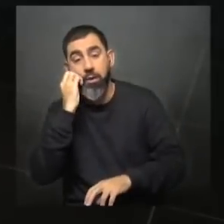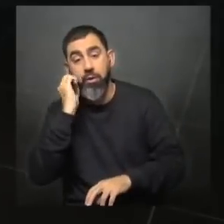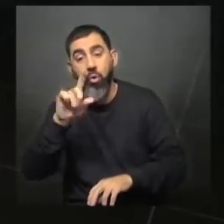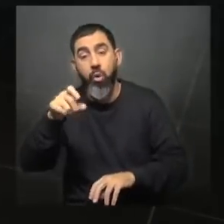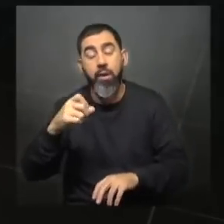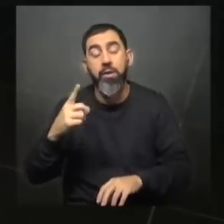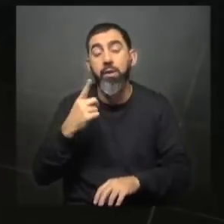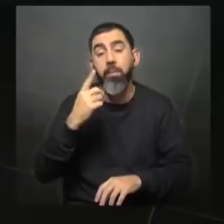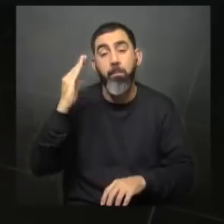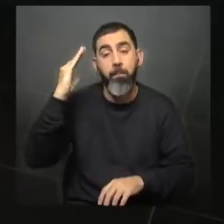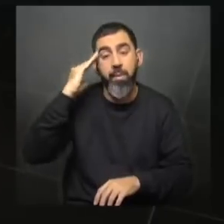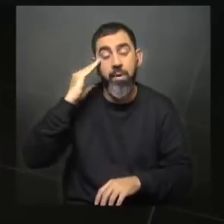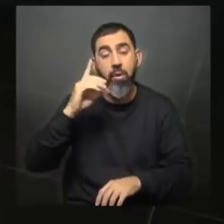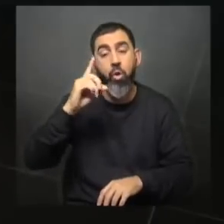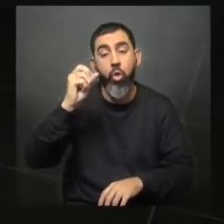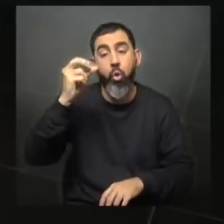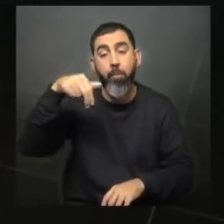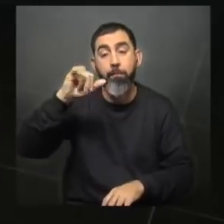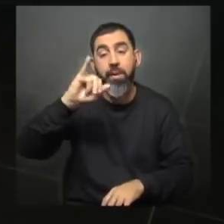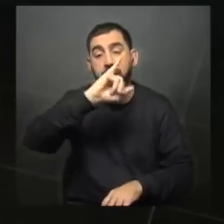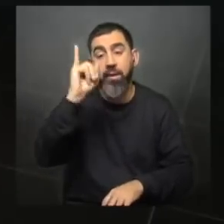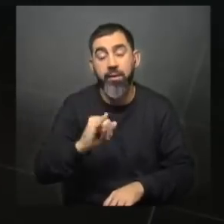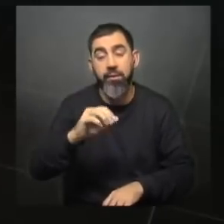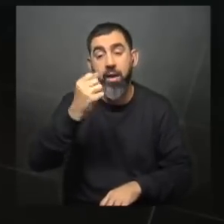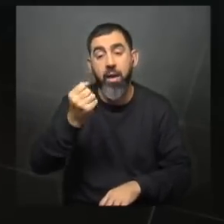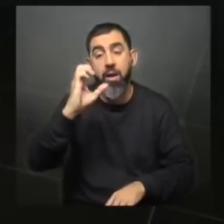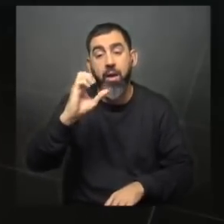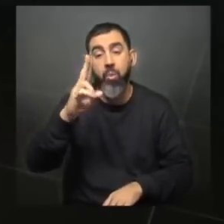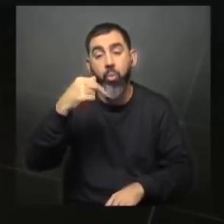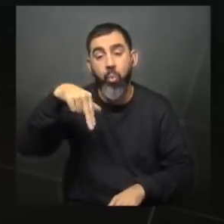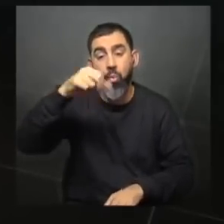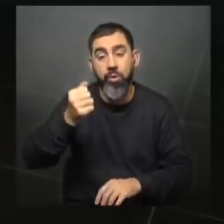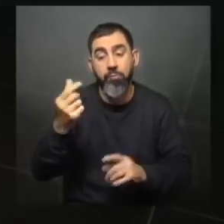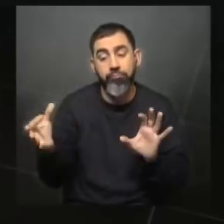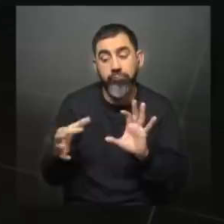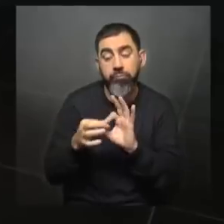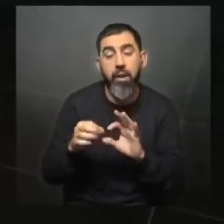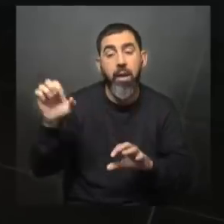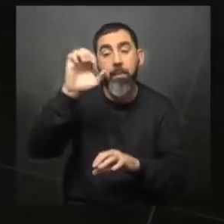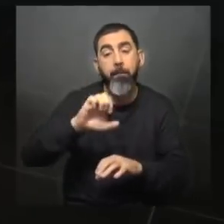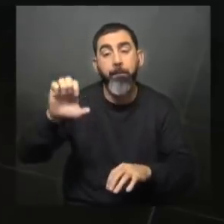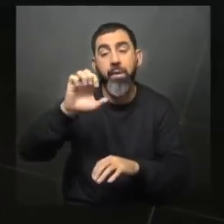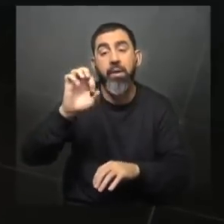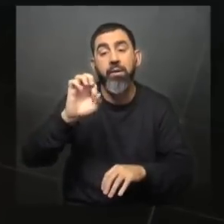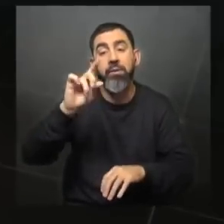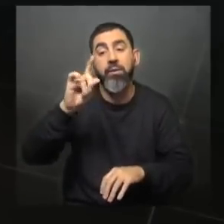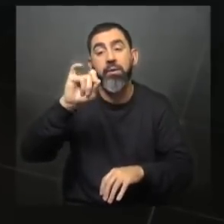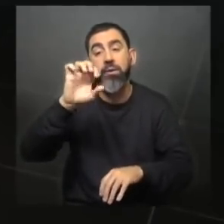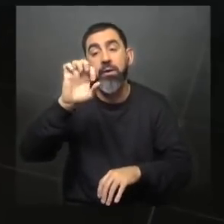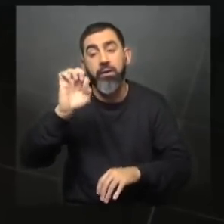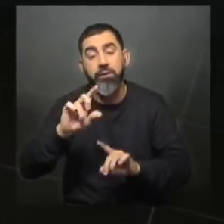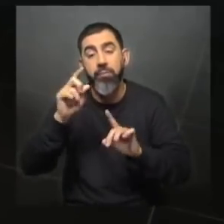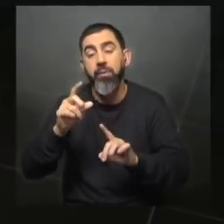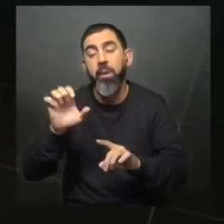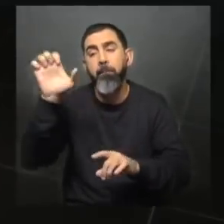exmilitares Claudio Domínguez y Marcelo Acuña quienes estuvieron vinculados a vertical Sky Sí además además declaró un empresario